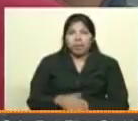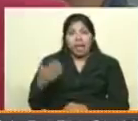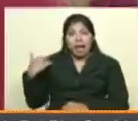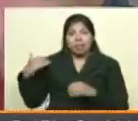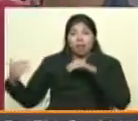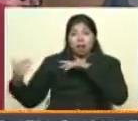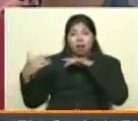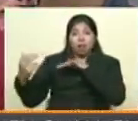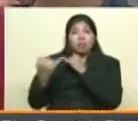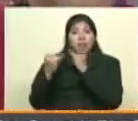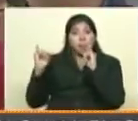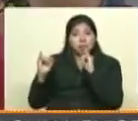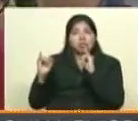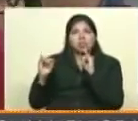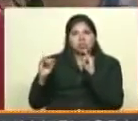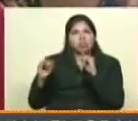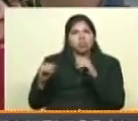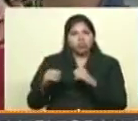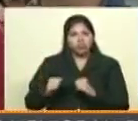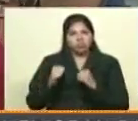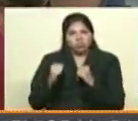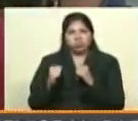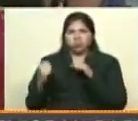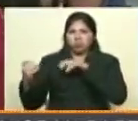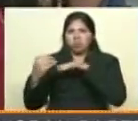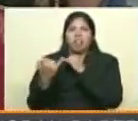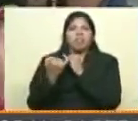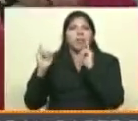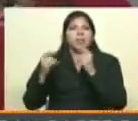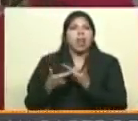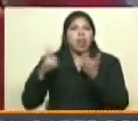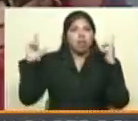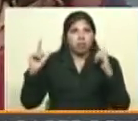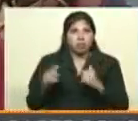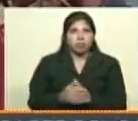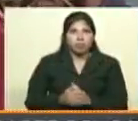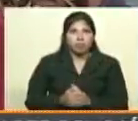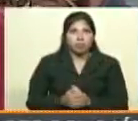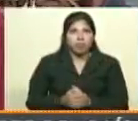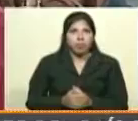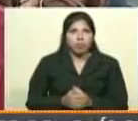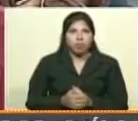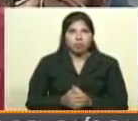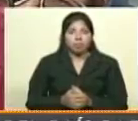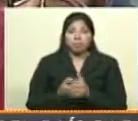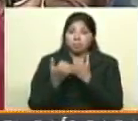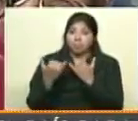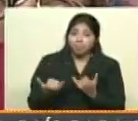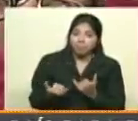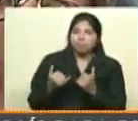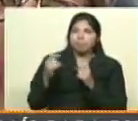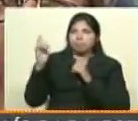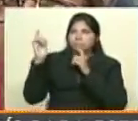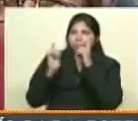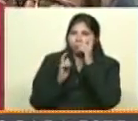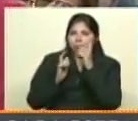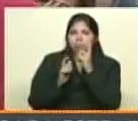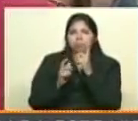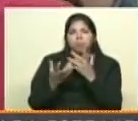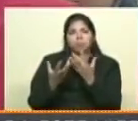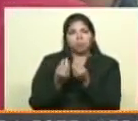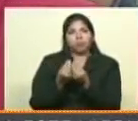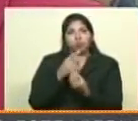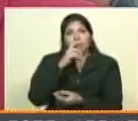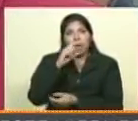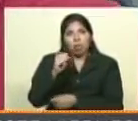independencia. Y un pueblo que durante la revolución bolivariana, bajo el mandato de nuestro comandante Hugo Chávez y del presidente